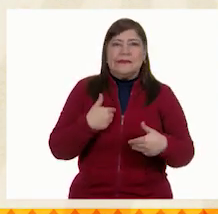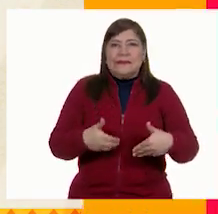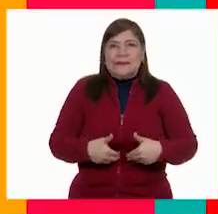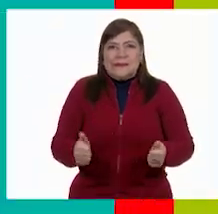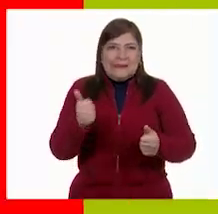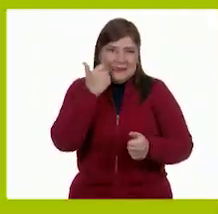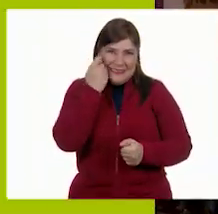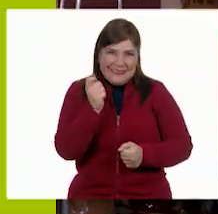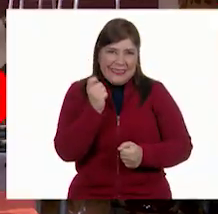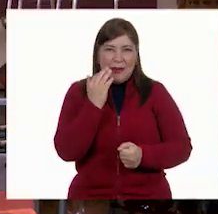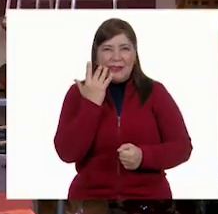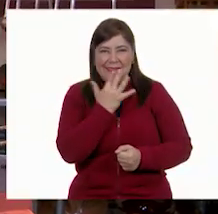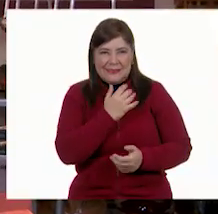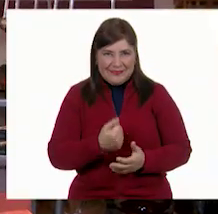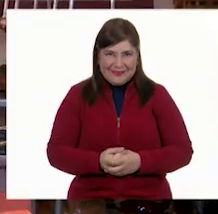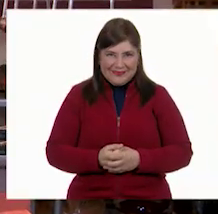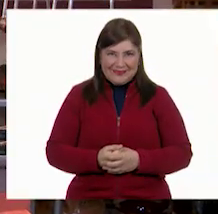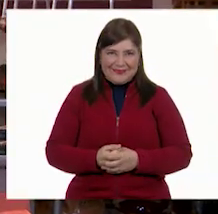boca.